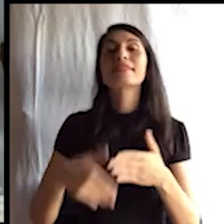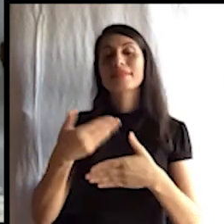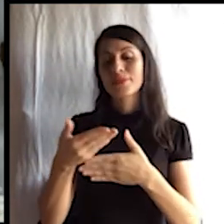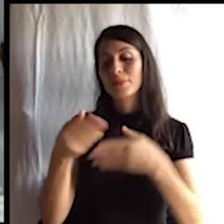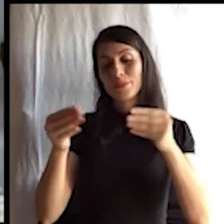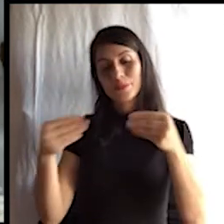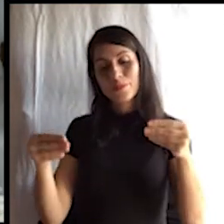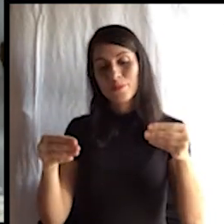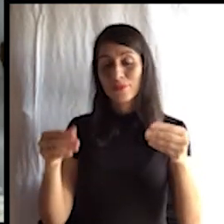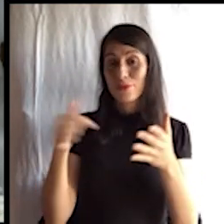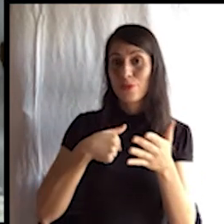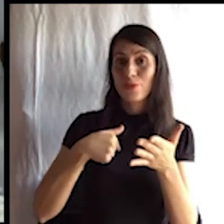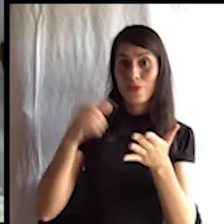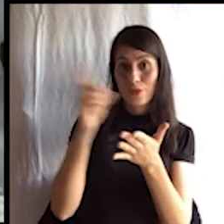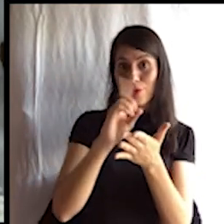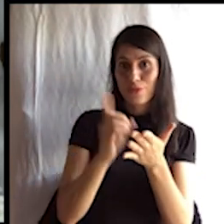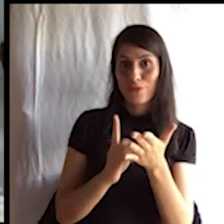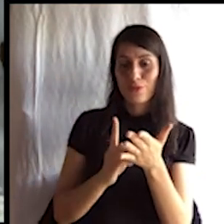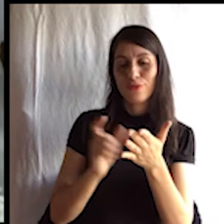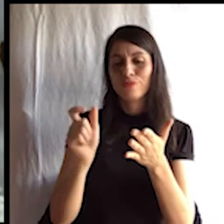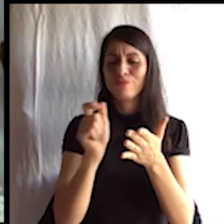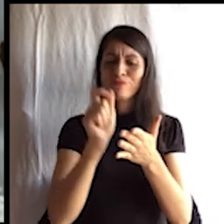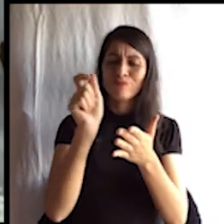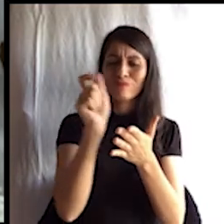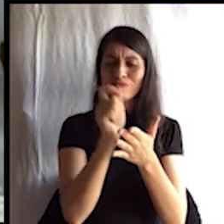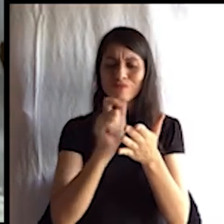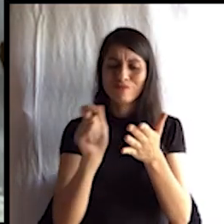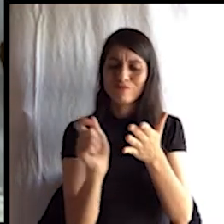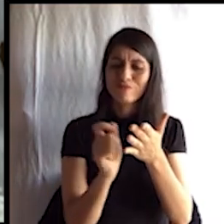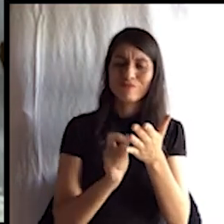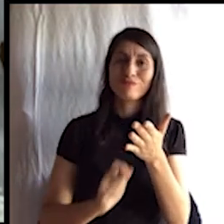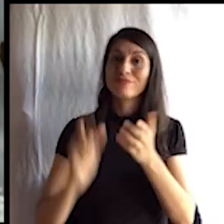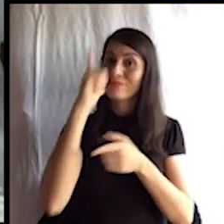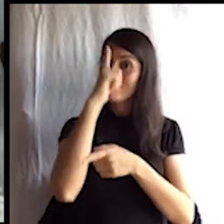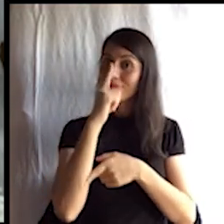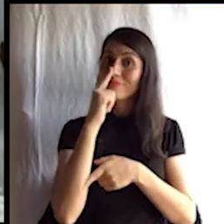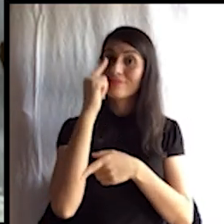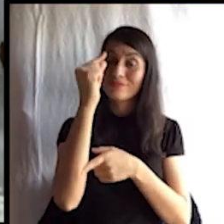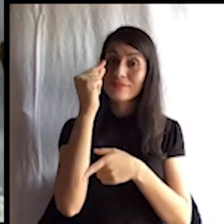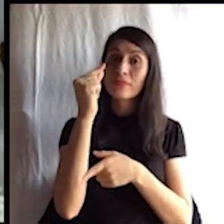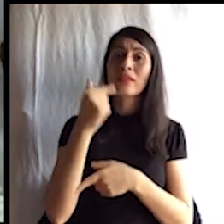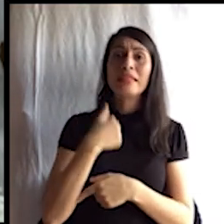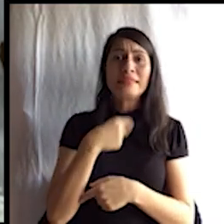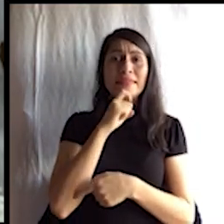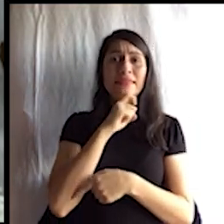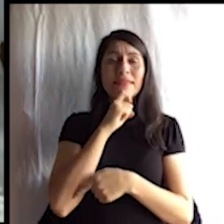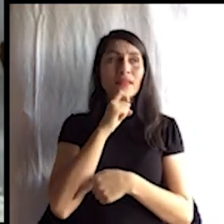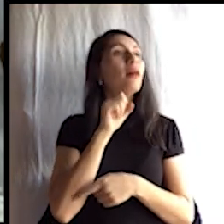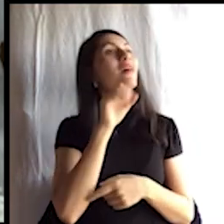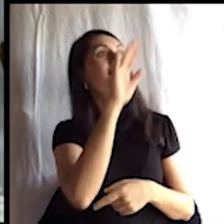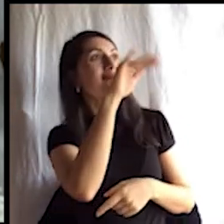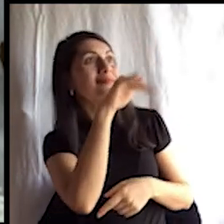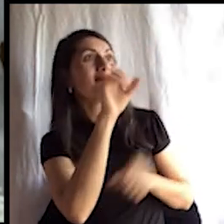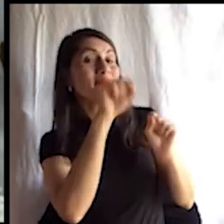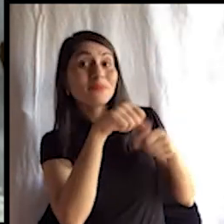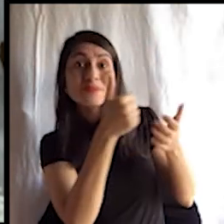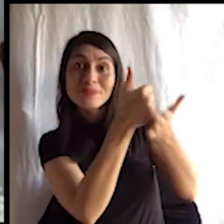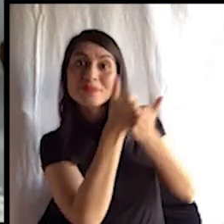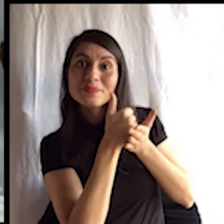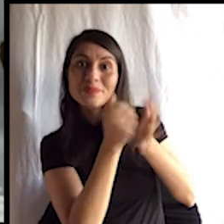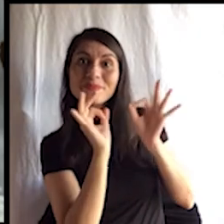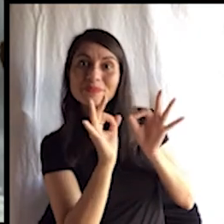Entonces, en el cartón dibujo la luna. Si alguno de estos pasos se te dificulta, puedes pedirle ayuda a alguien más